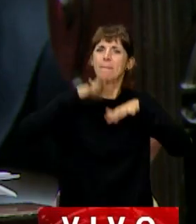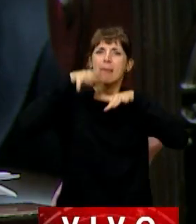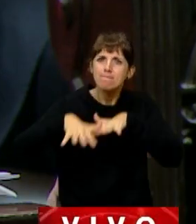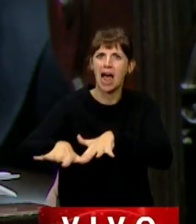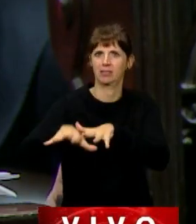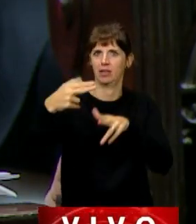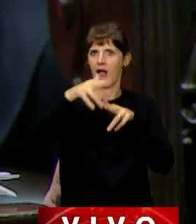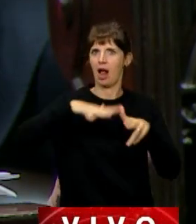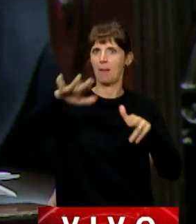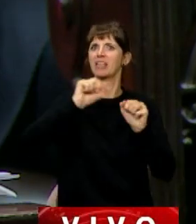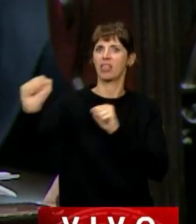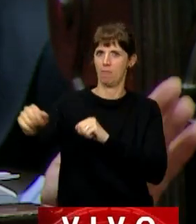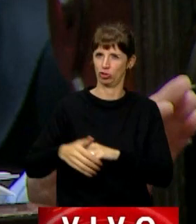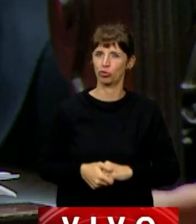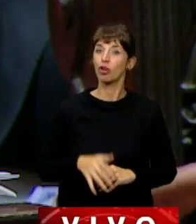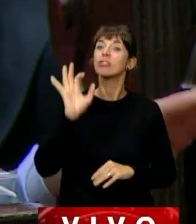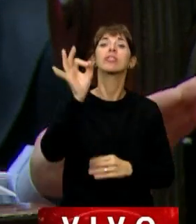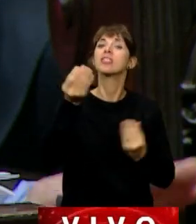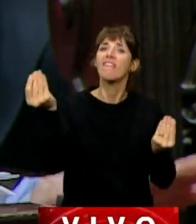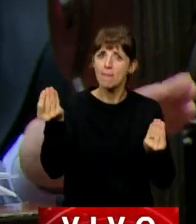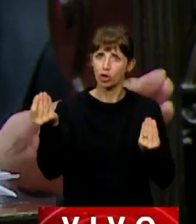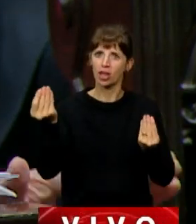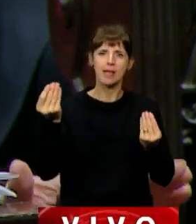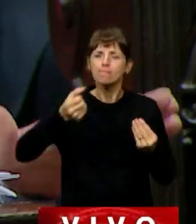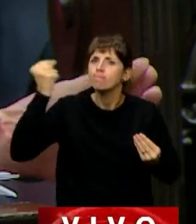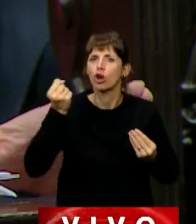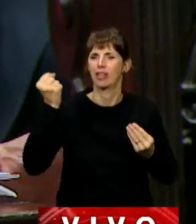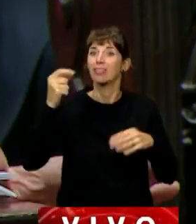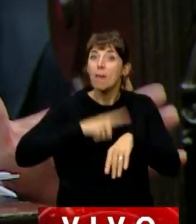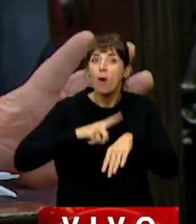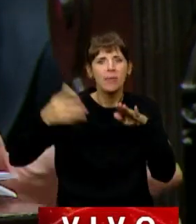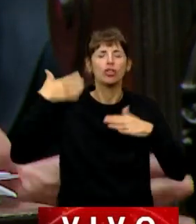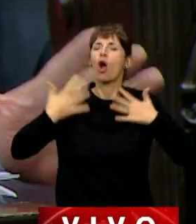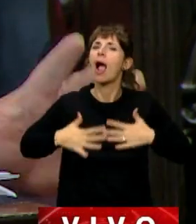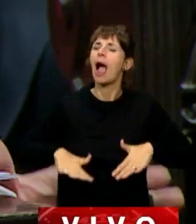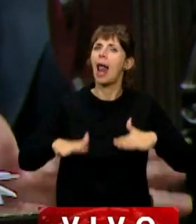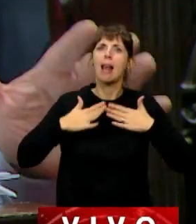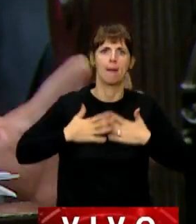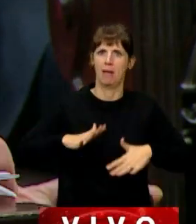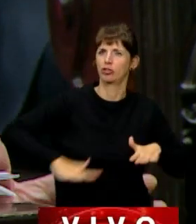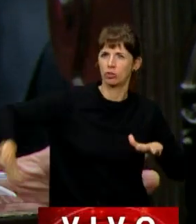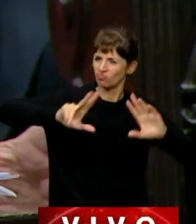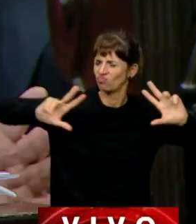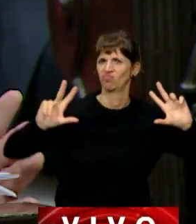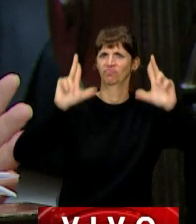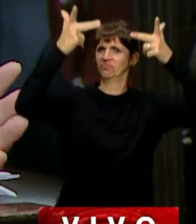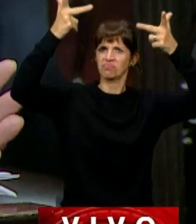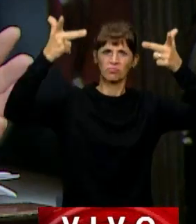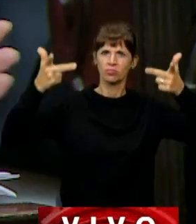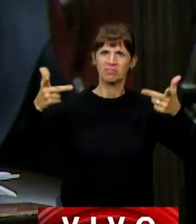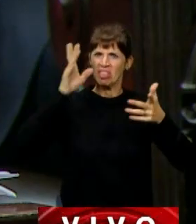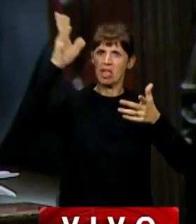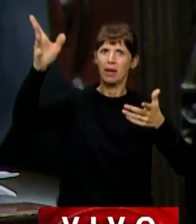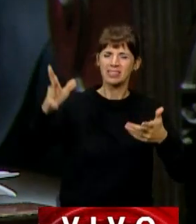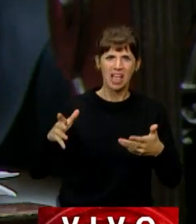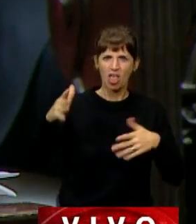qué? Porque necesitábamos calmar las almas de quienes estaban indignados y furiosos por lo que